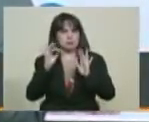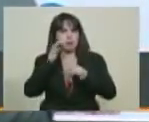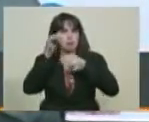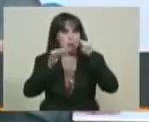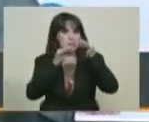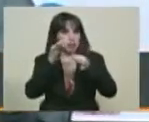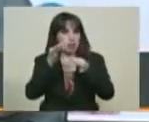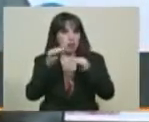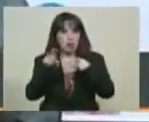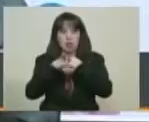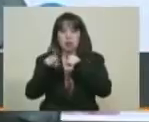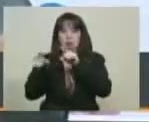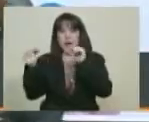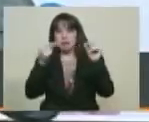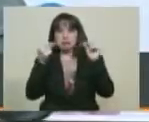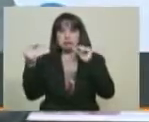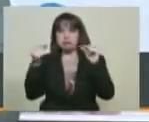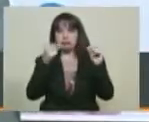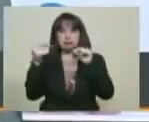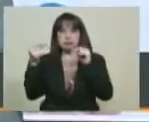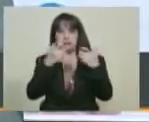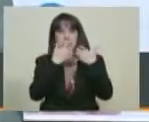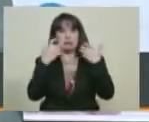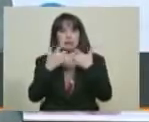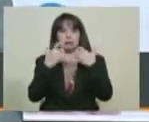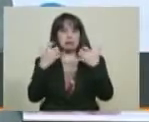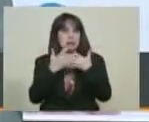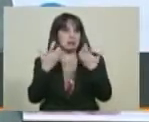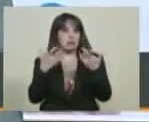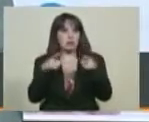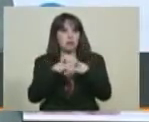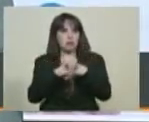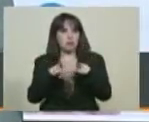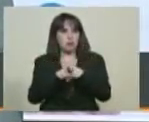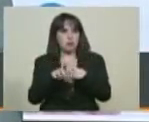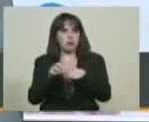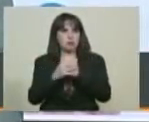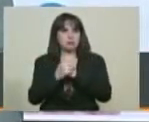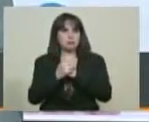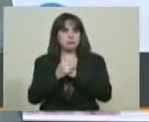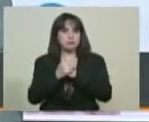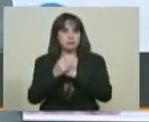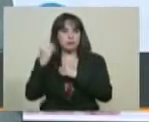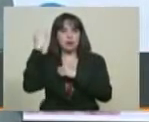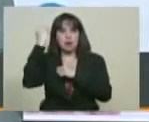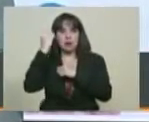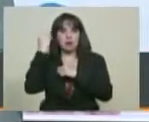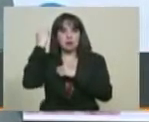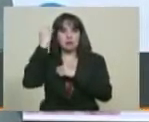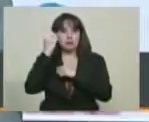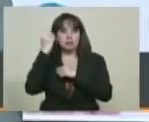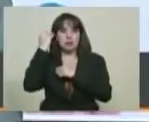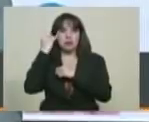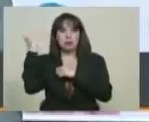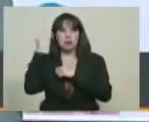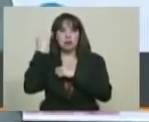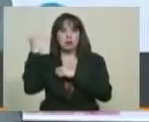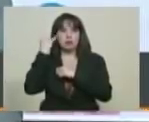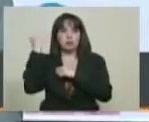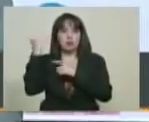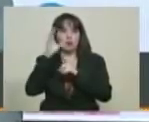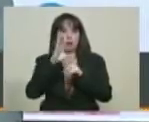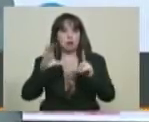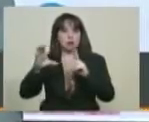Estamos en una batalla permanente. Afortunadamente, tenemos un sector de pensadores, intelectuales y un sector de la